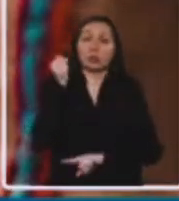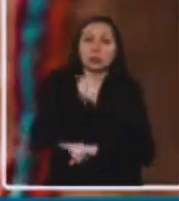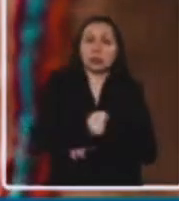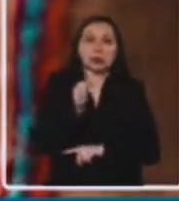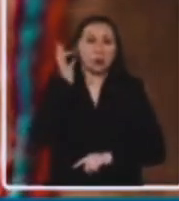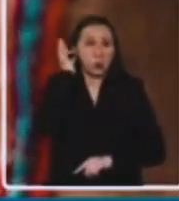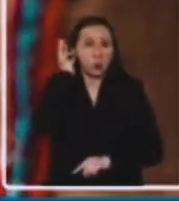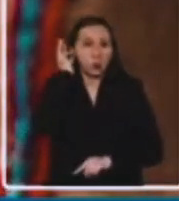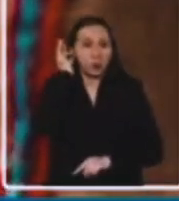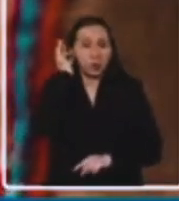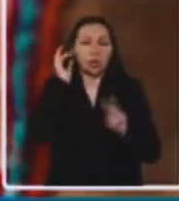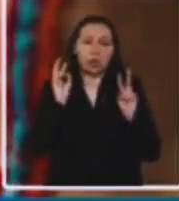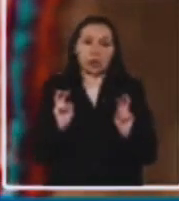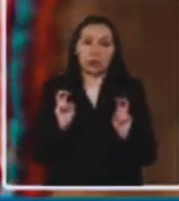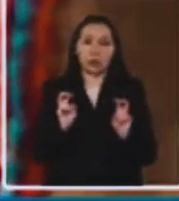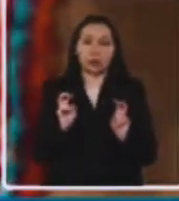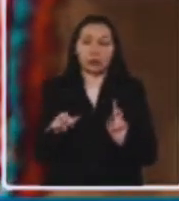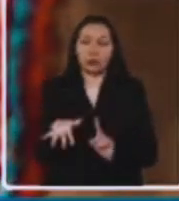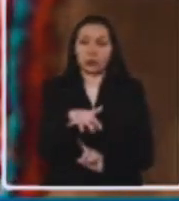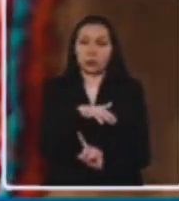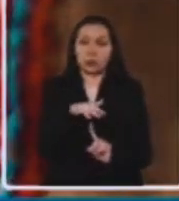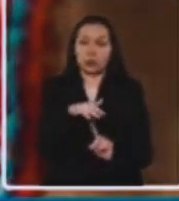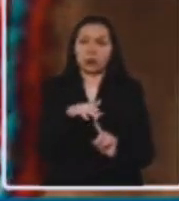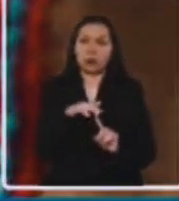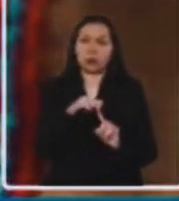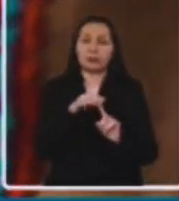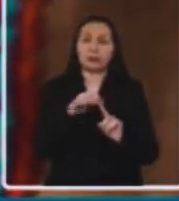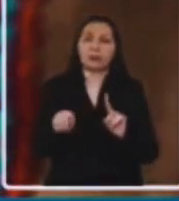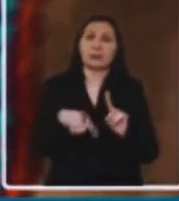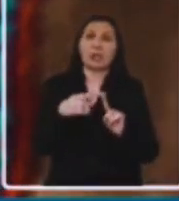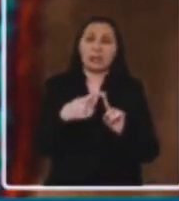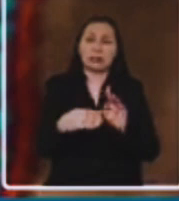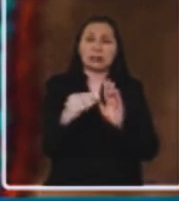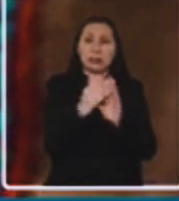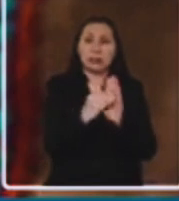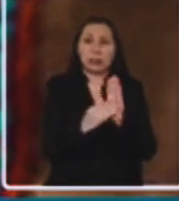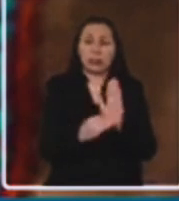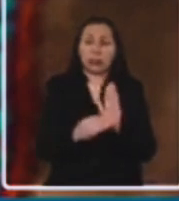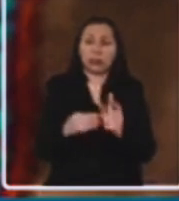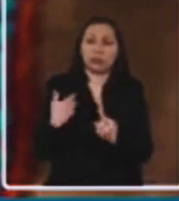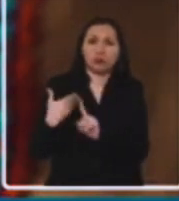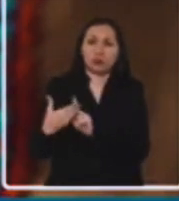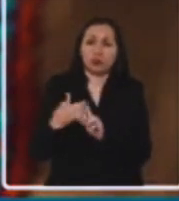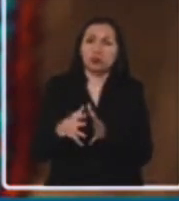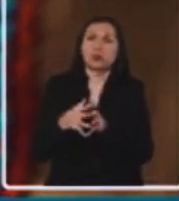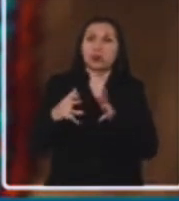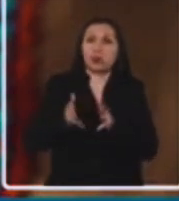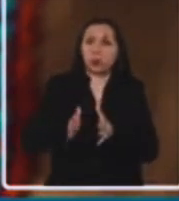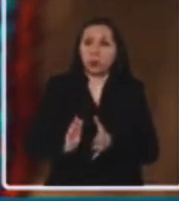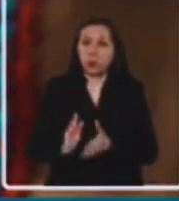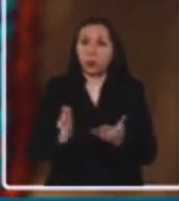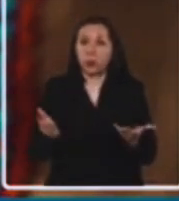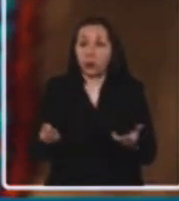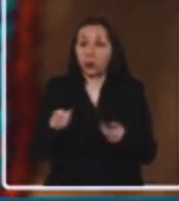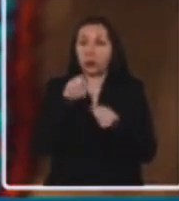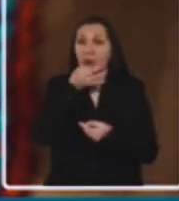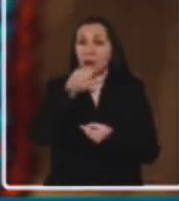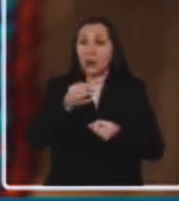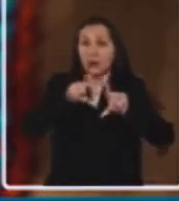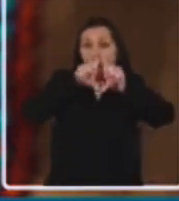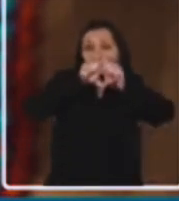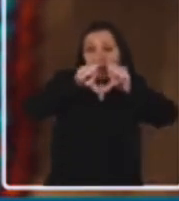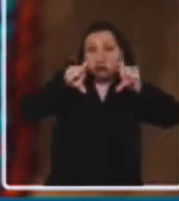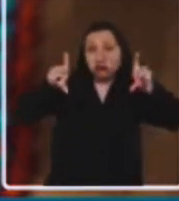femicidio, que siguen sumando, nos siguen violentando. Y como bien dice el